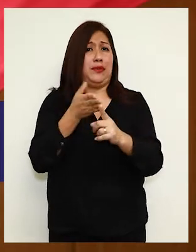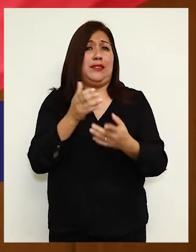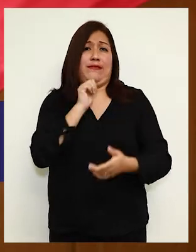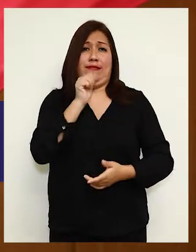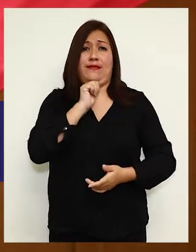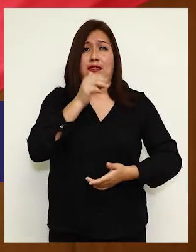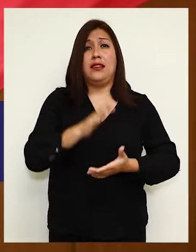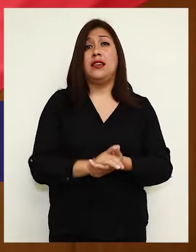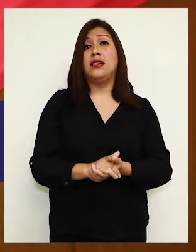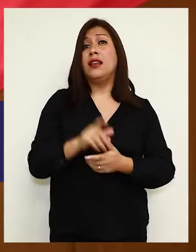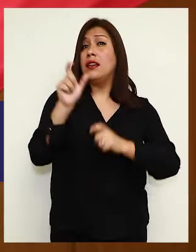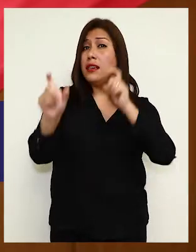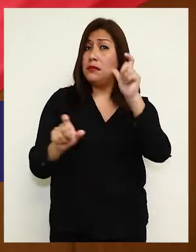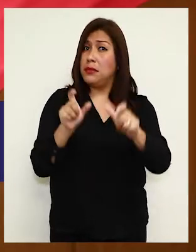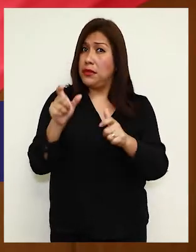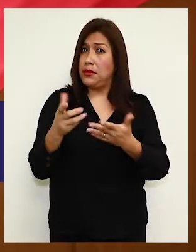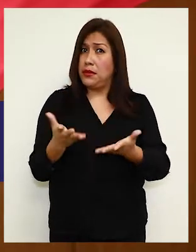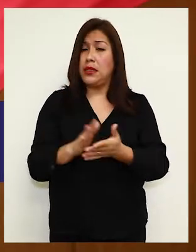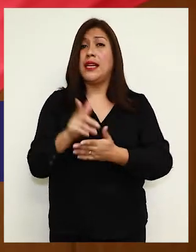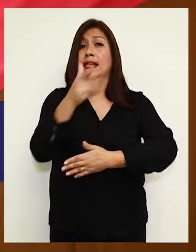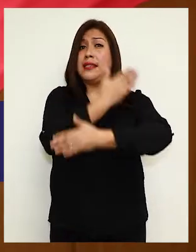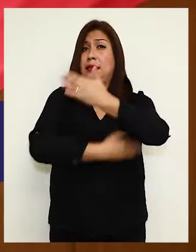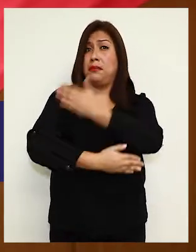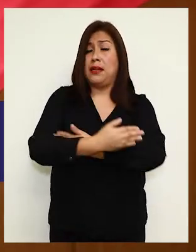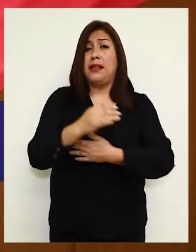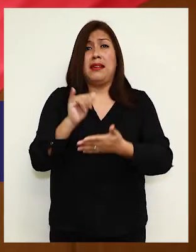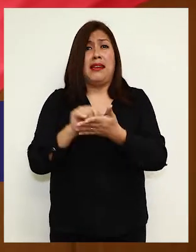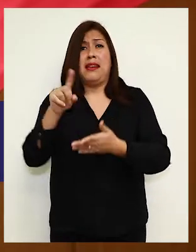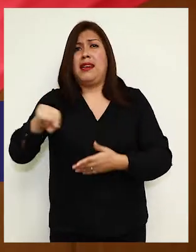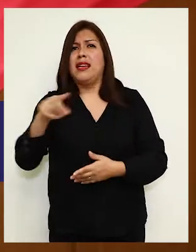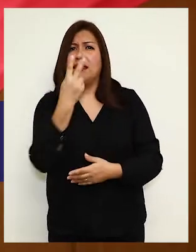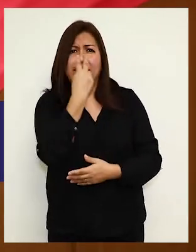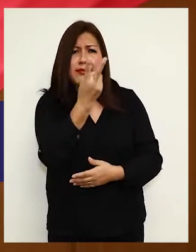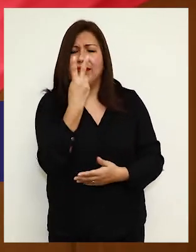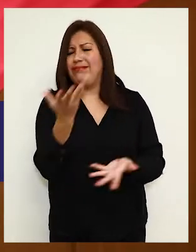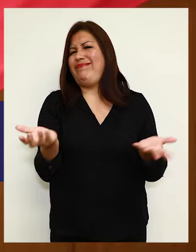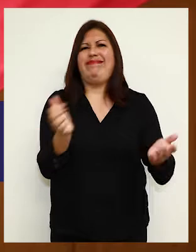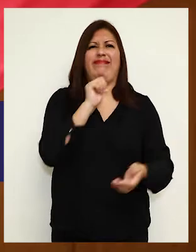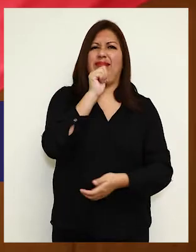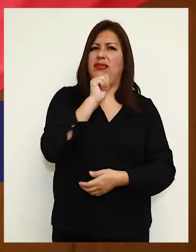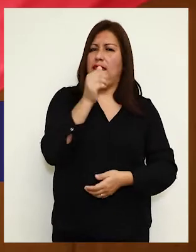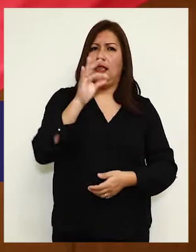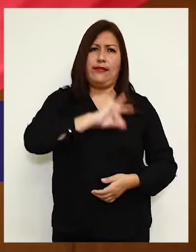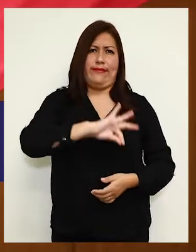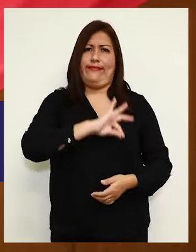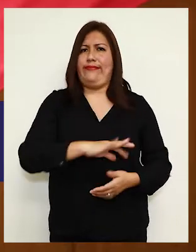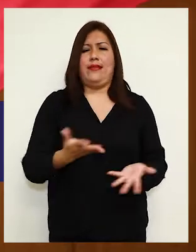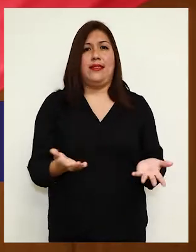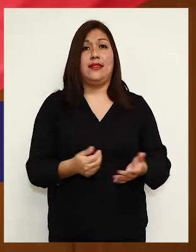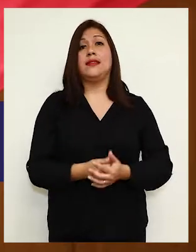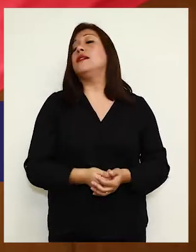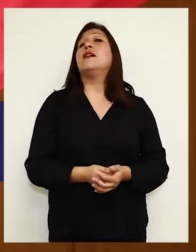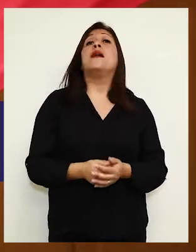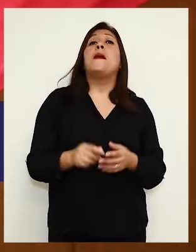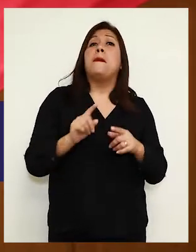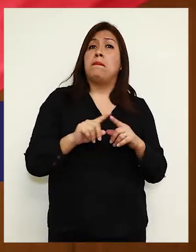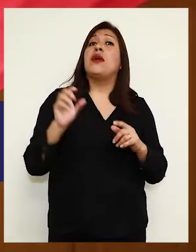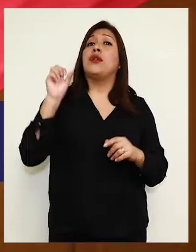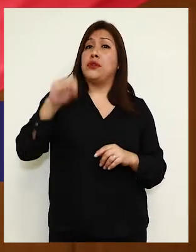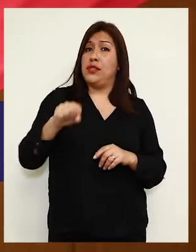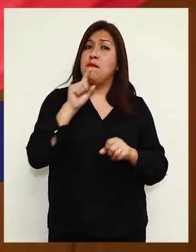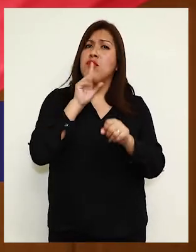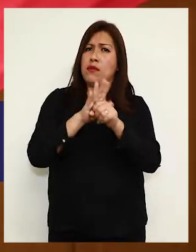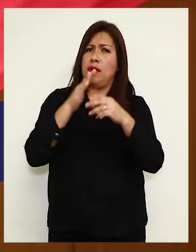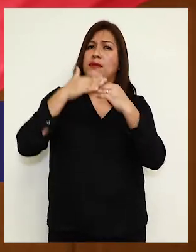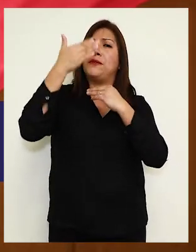por eso que no logran ver inmediatamente los beneficios. Sin embargo, sí los van a ver, puesto